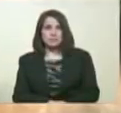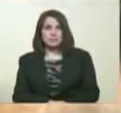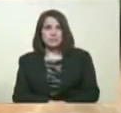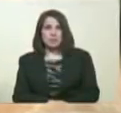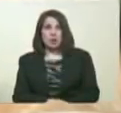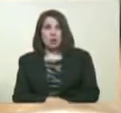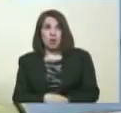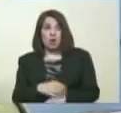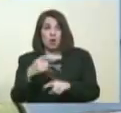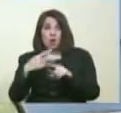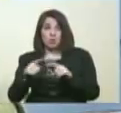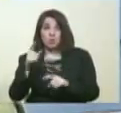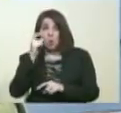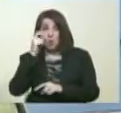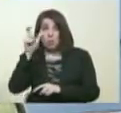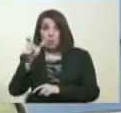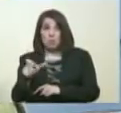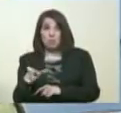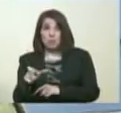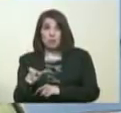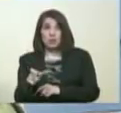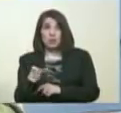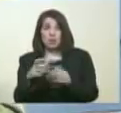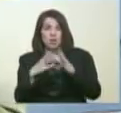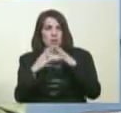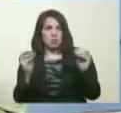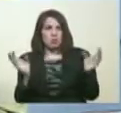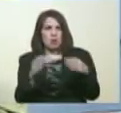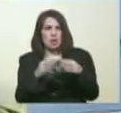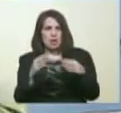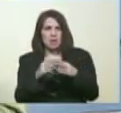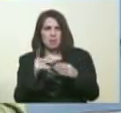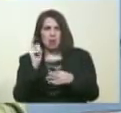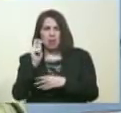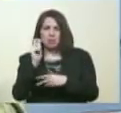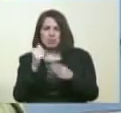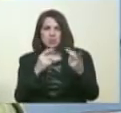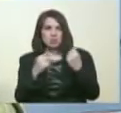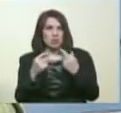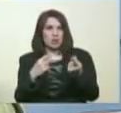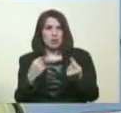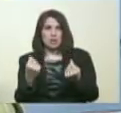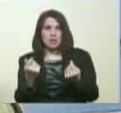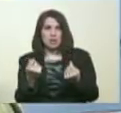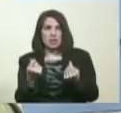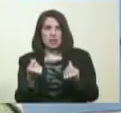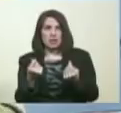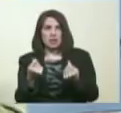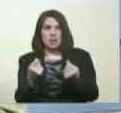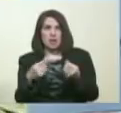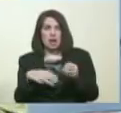Carlos Vargas, todo el equipo de la tesorería, de la